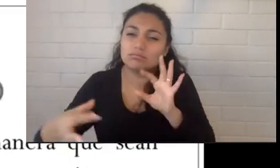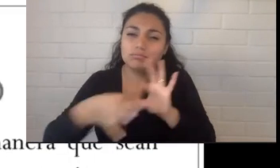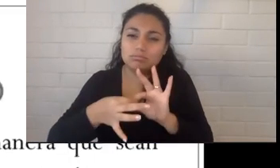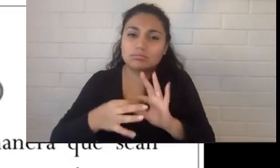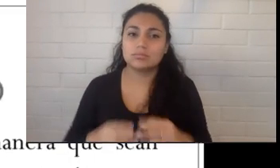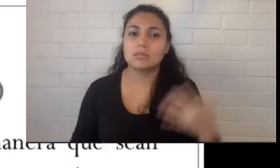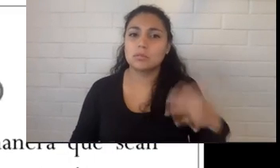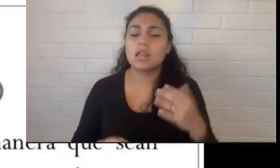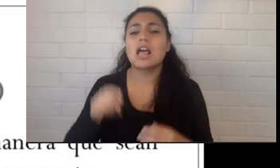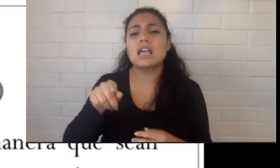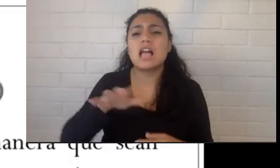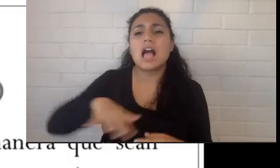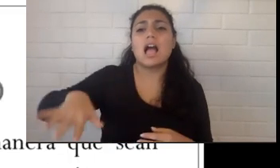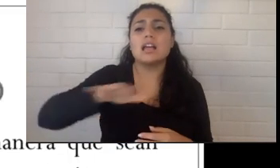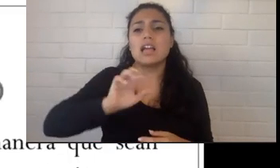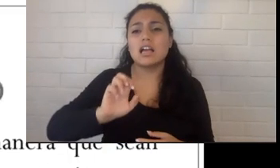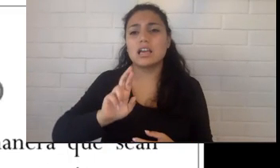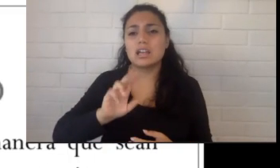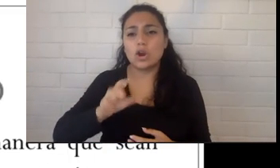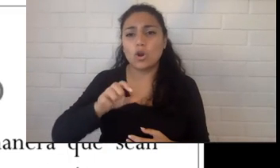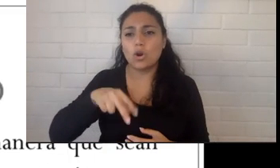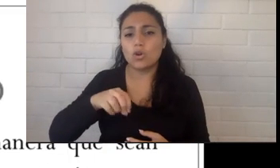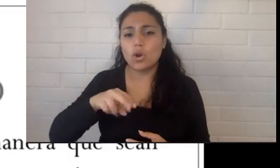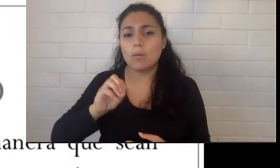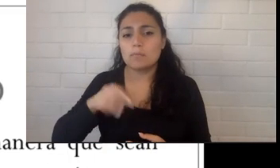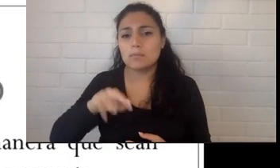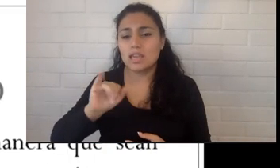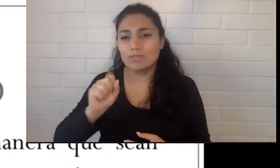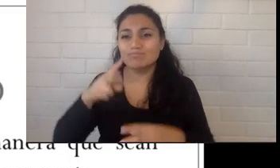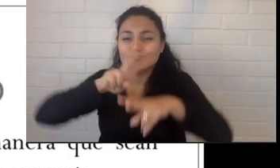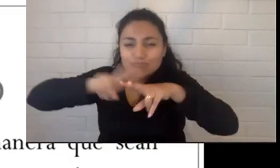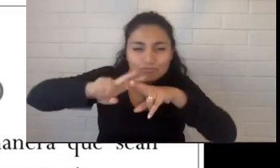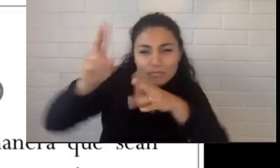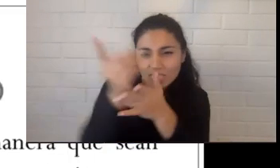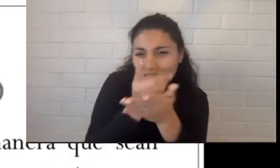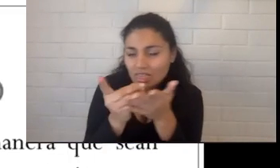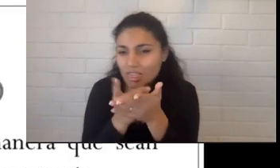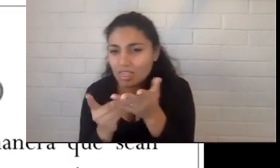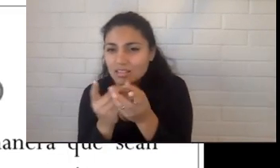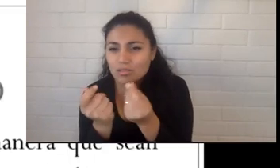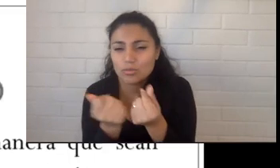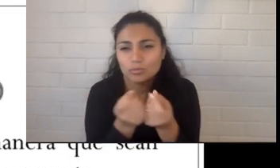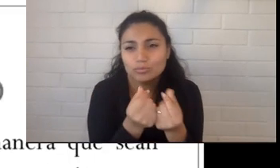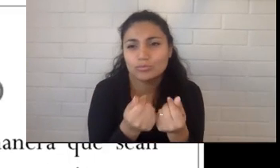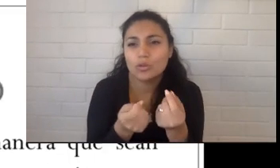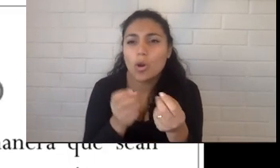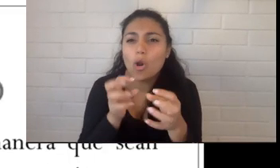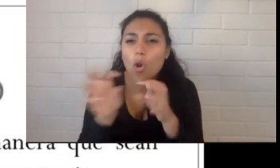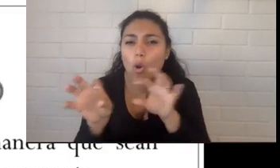de la ergonomía, lo que se establece principalmente es poder diseñar productos, y que los trabajos, de manera que